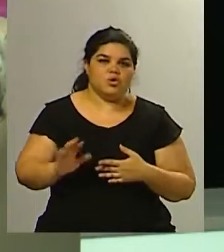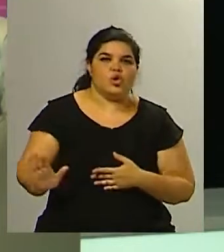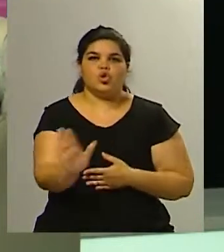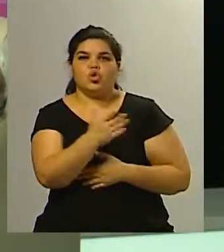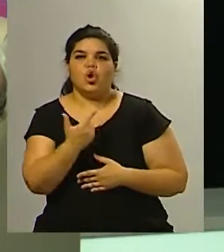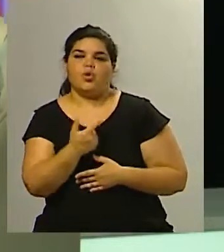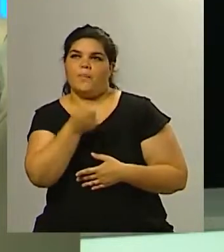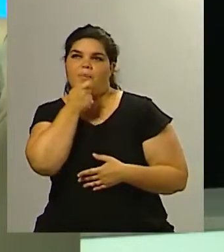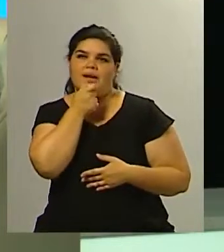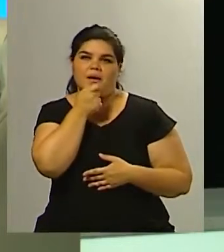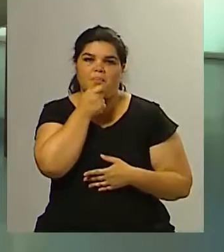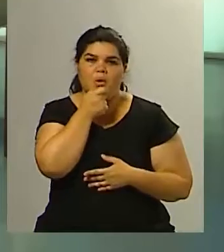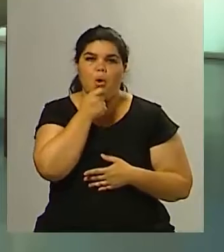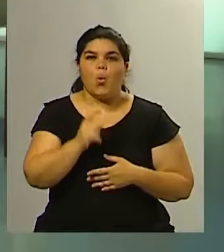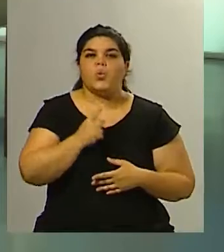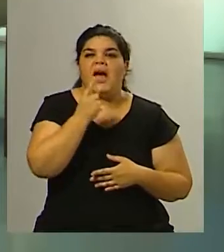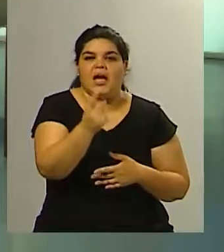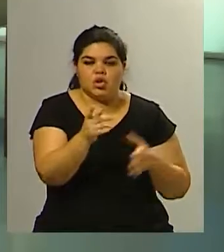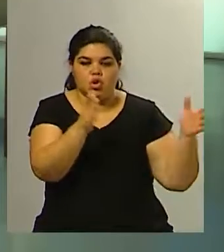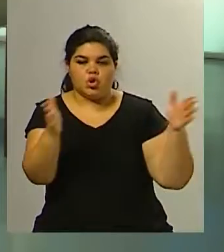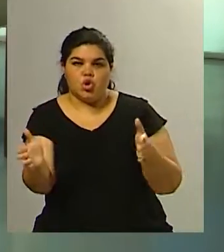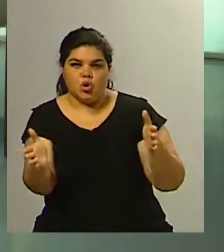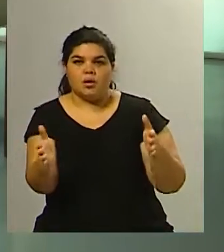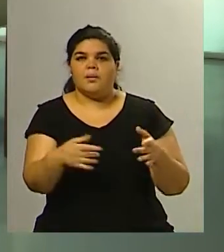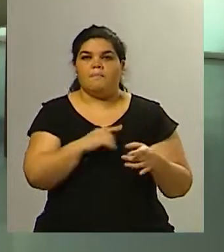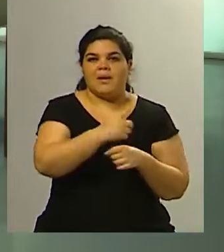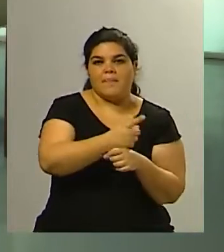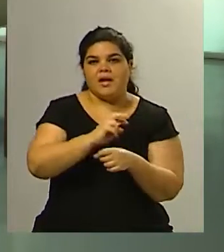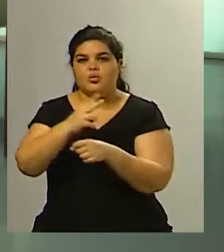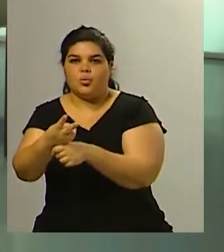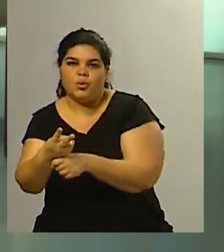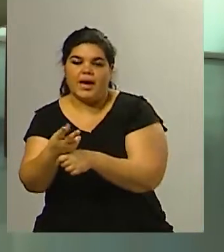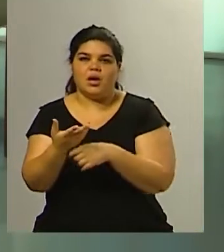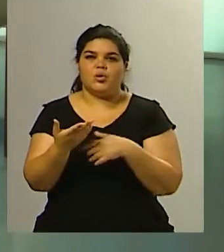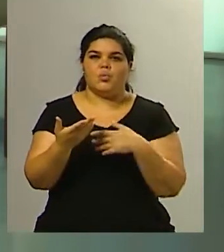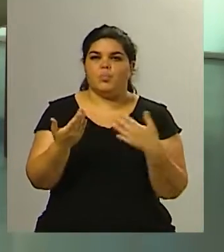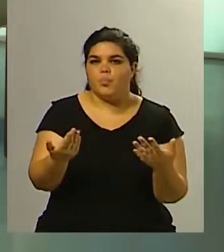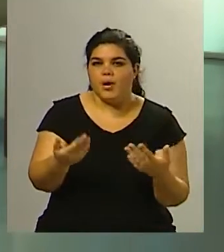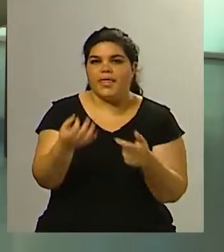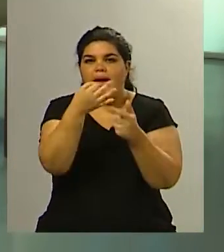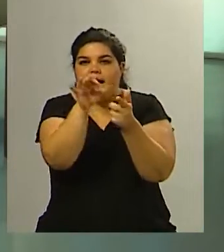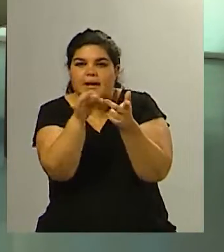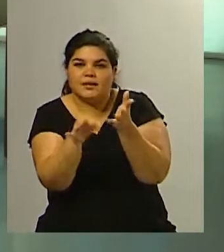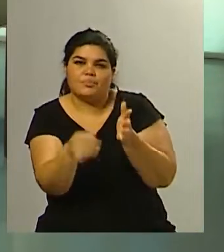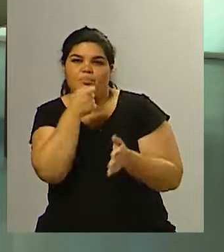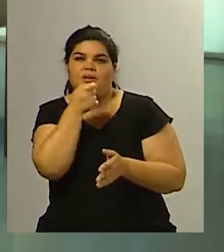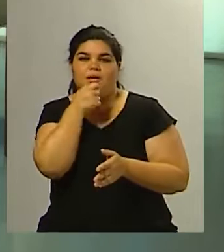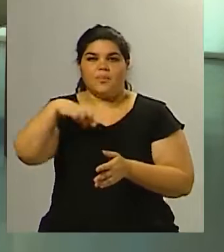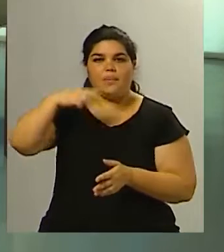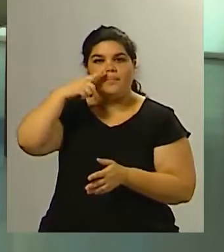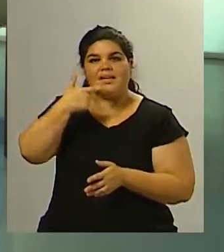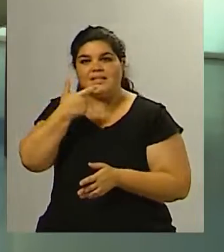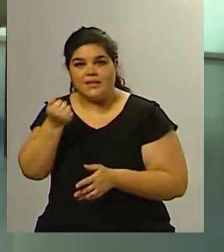de un año específico, de nivel primario, secundario, o puede ser con características como las pruebas PISA, que son